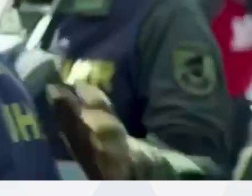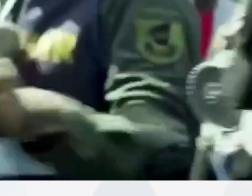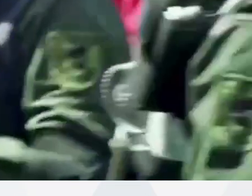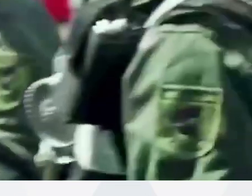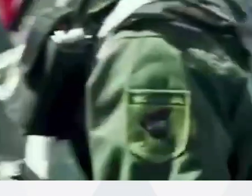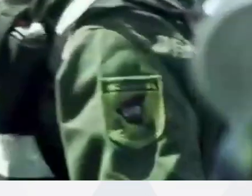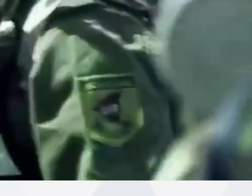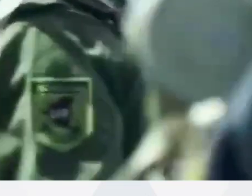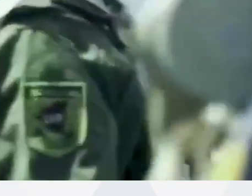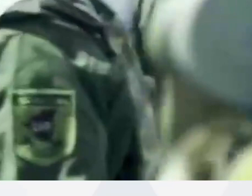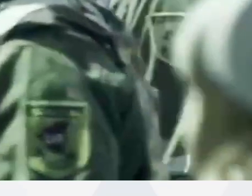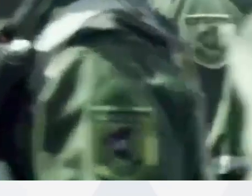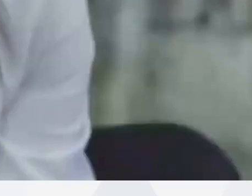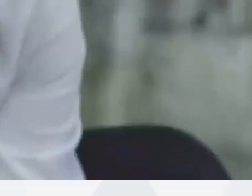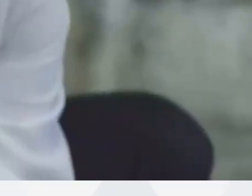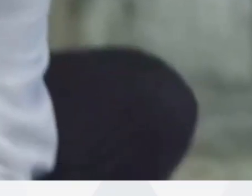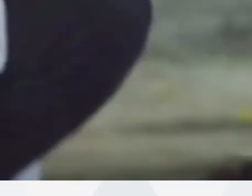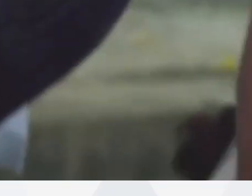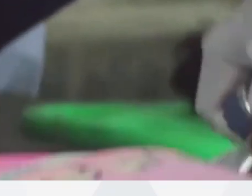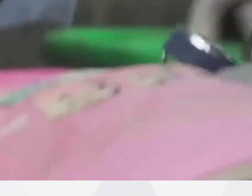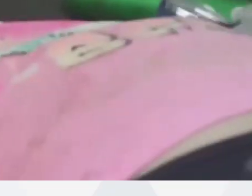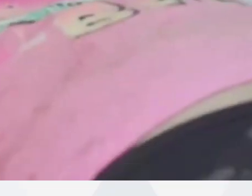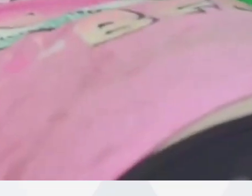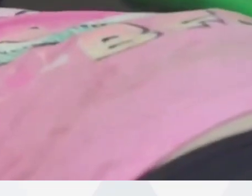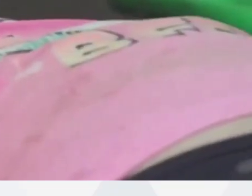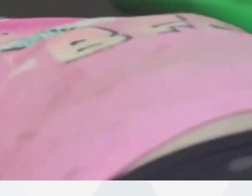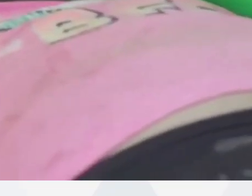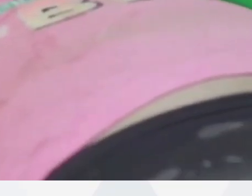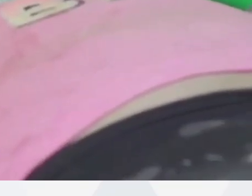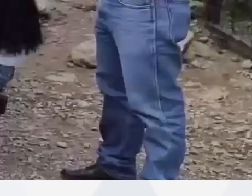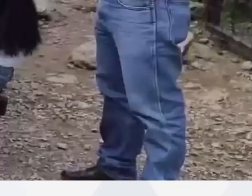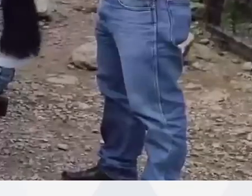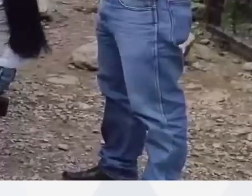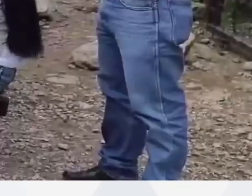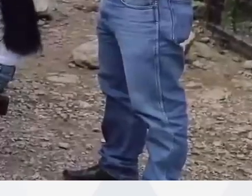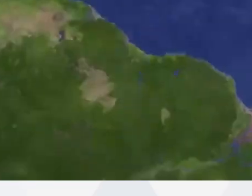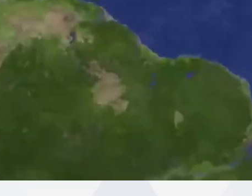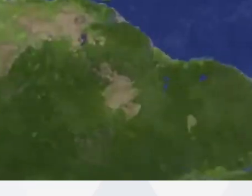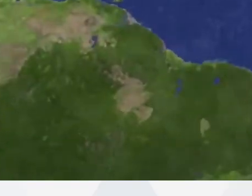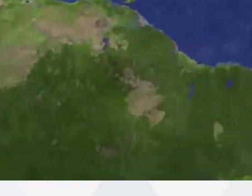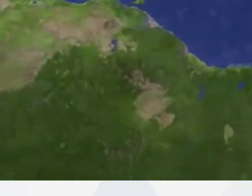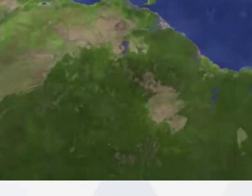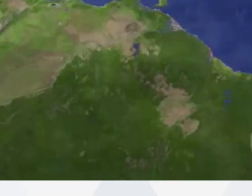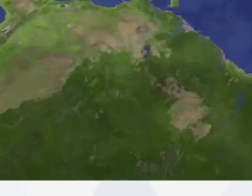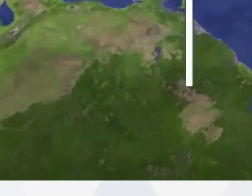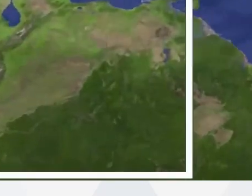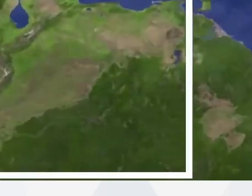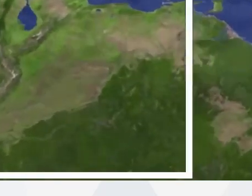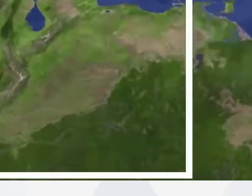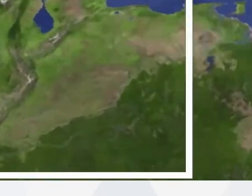protección civil y gestión del riesgo, reconociendo que las personas están en el centro de los sistemas de alerta